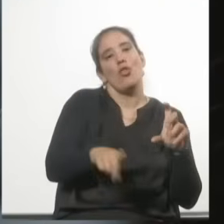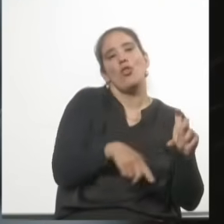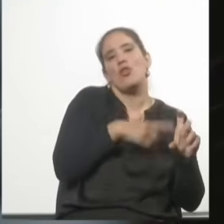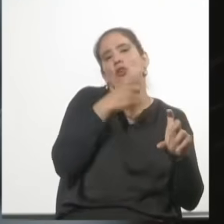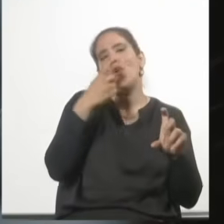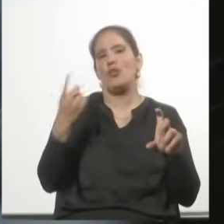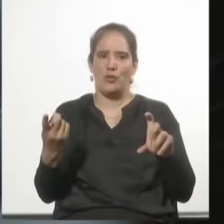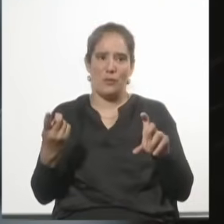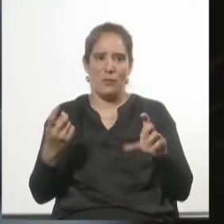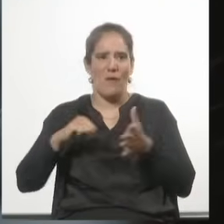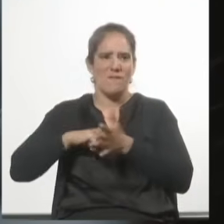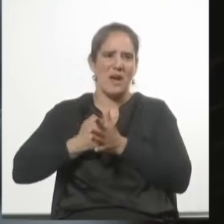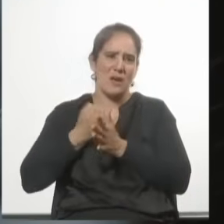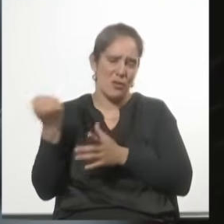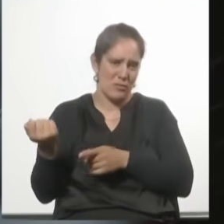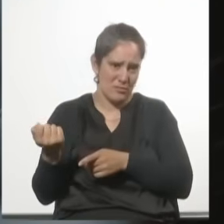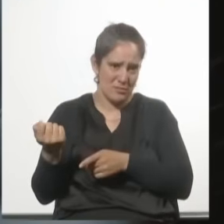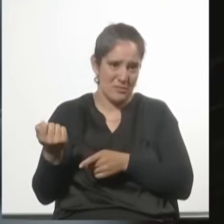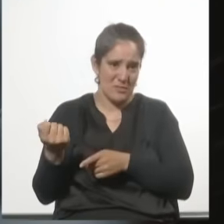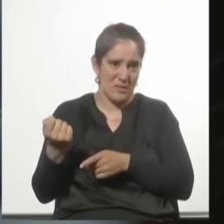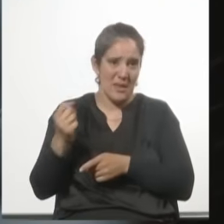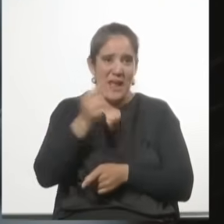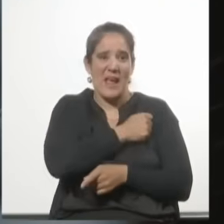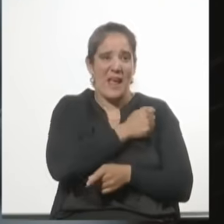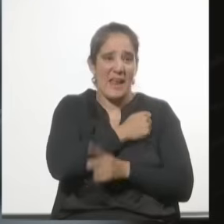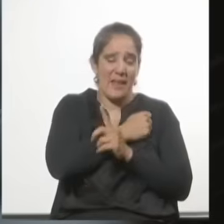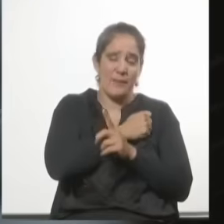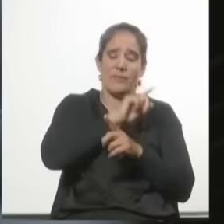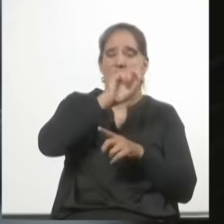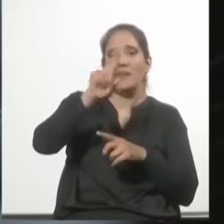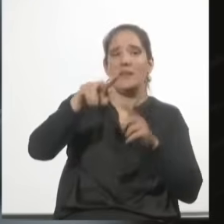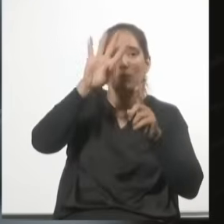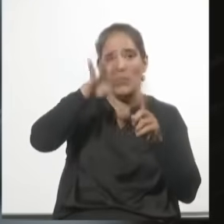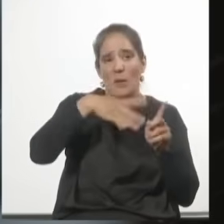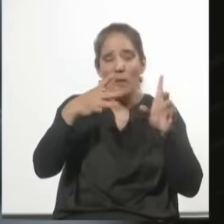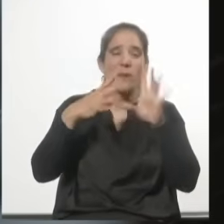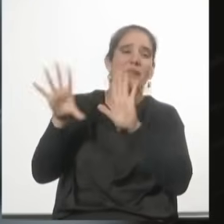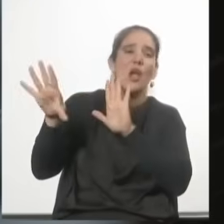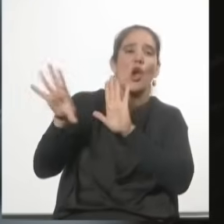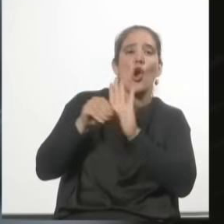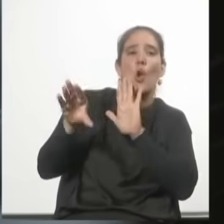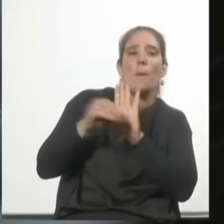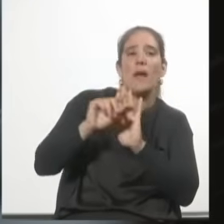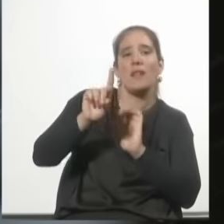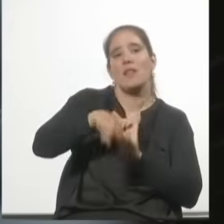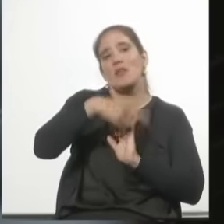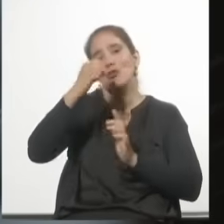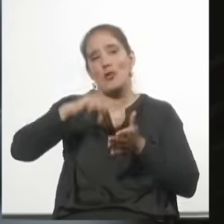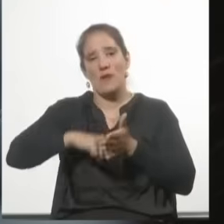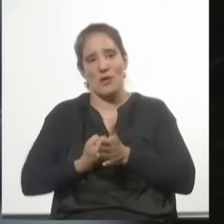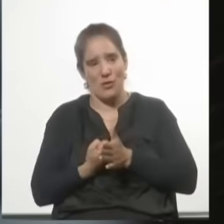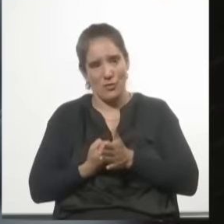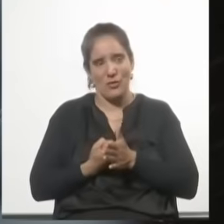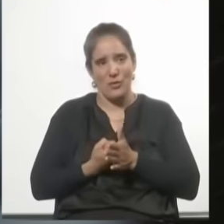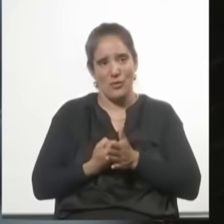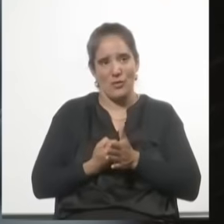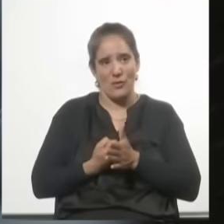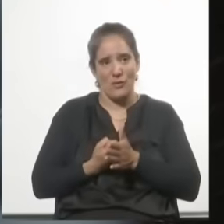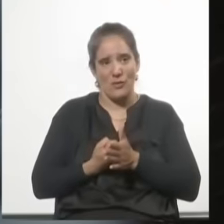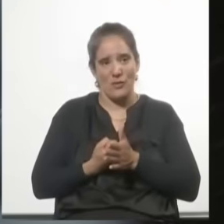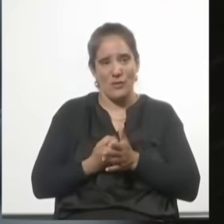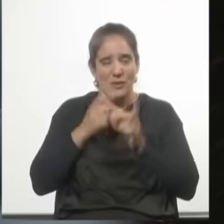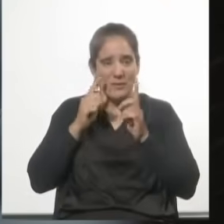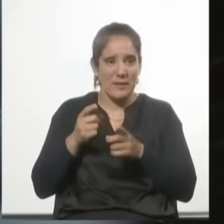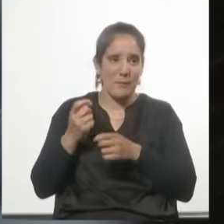del Toronto Bank y también el descargo de responsabilidad del sitio parece ser copiado de Euroexim Bank Limitada, entidad que también había